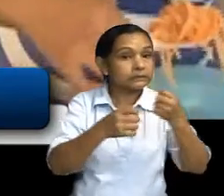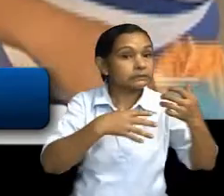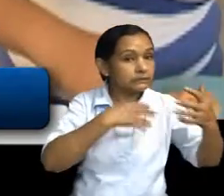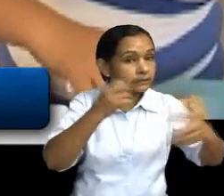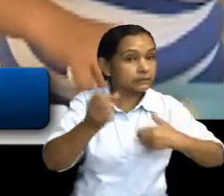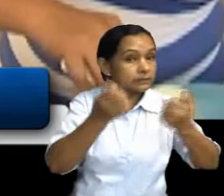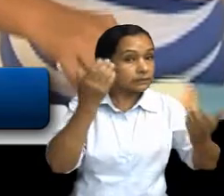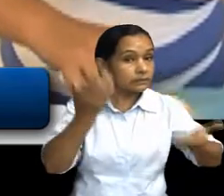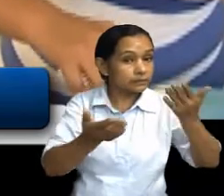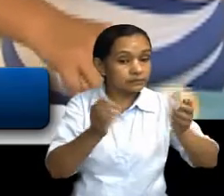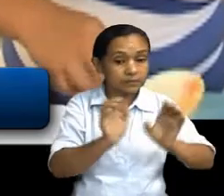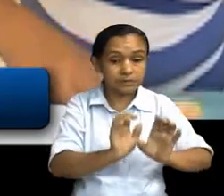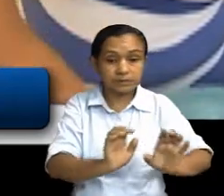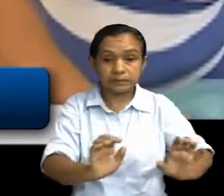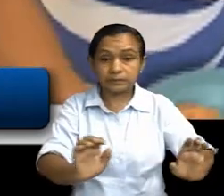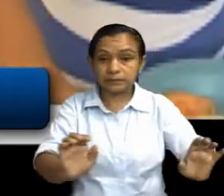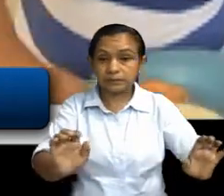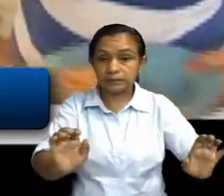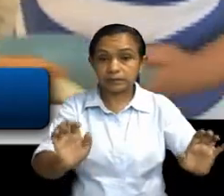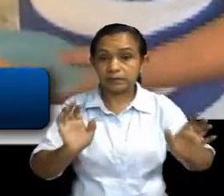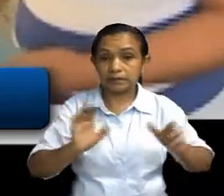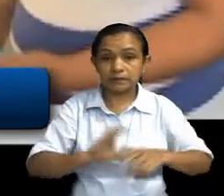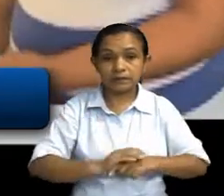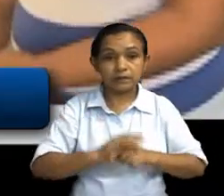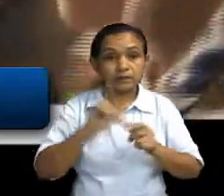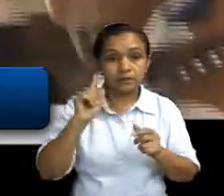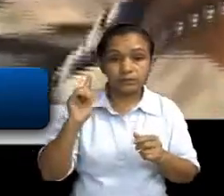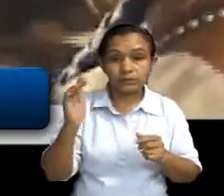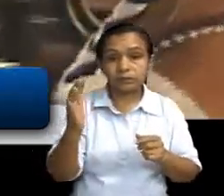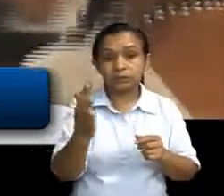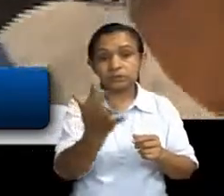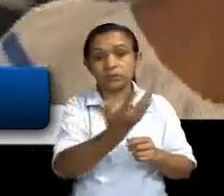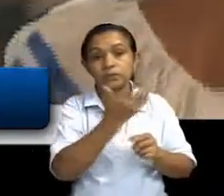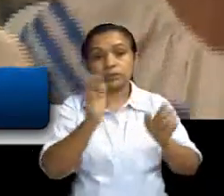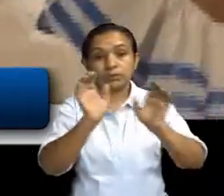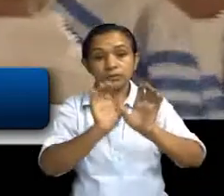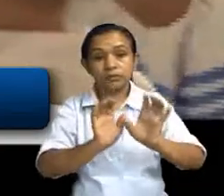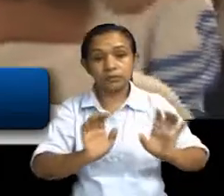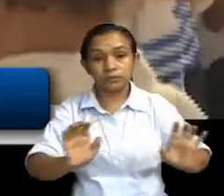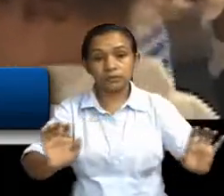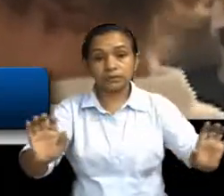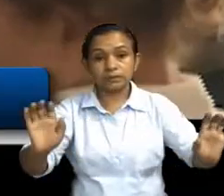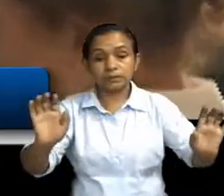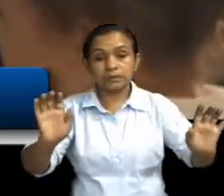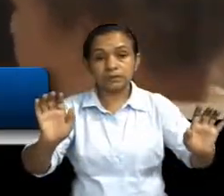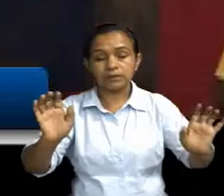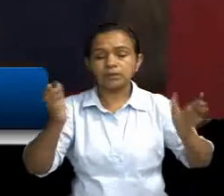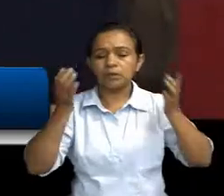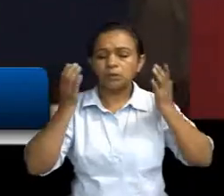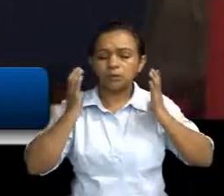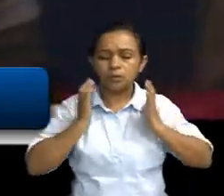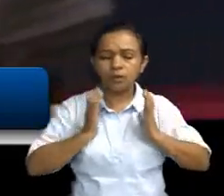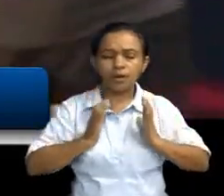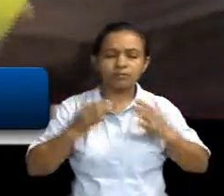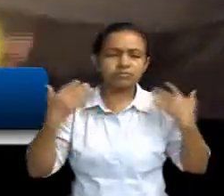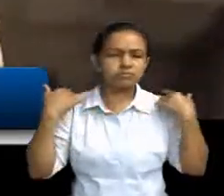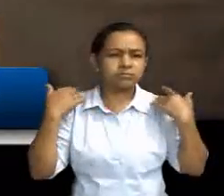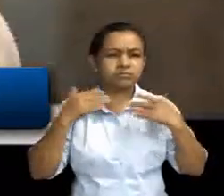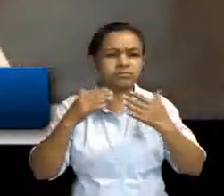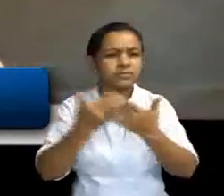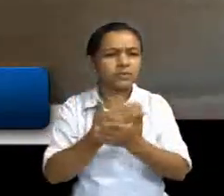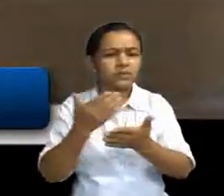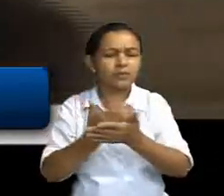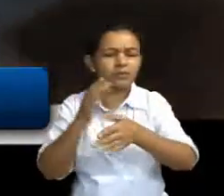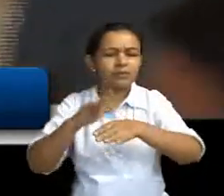otro es que las niñas a esa edad, todos los niños de forma general, pero las niñas también, ¿verdad?, exploran su cuerpo. Todo es nuevo para